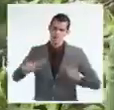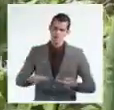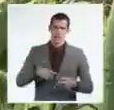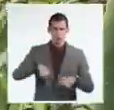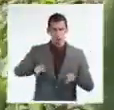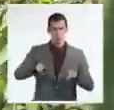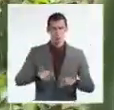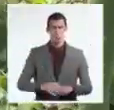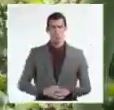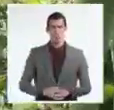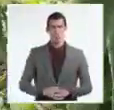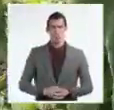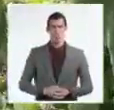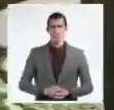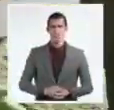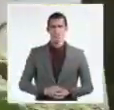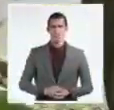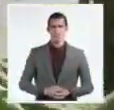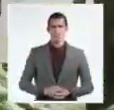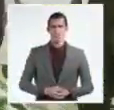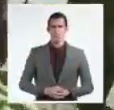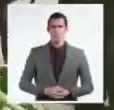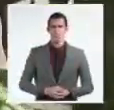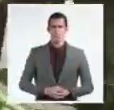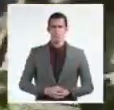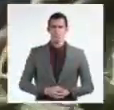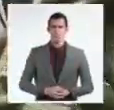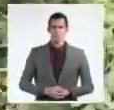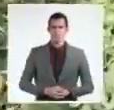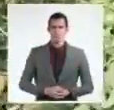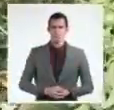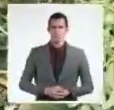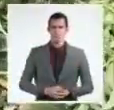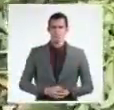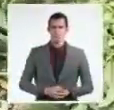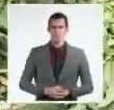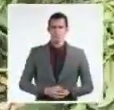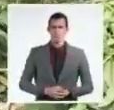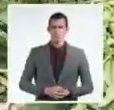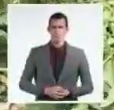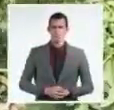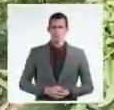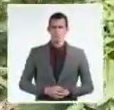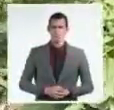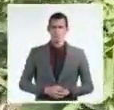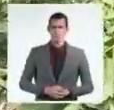la capital. Sin Castillo y Memphis C. Eversley, Sistema Informativo de la Televisión Cubana.